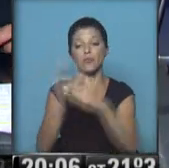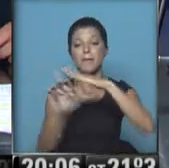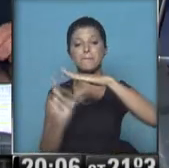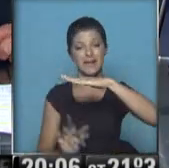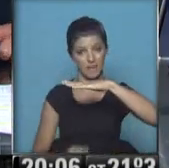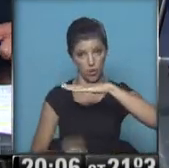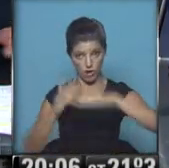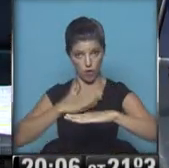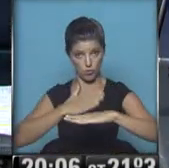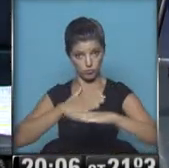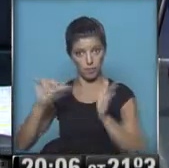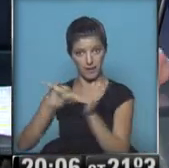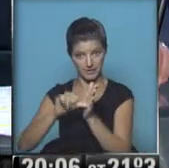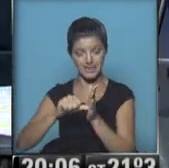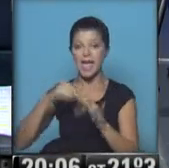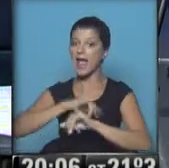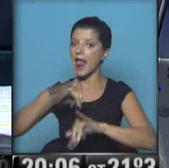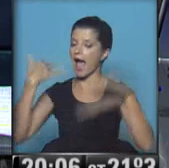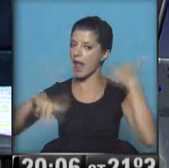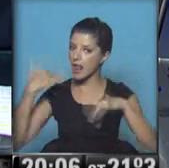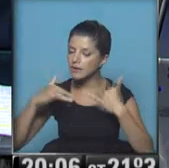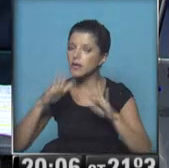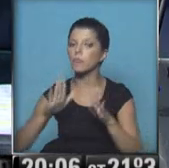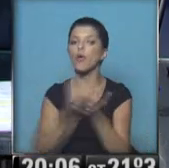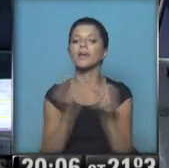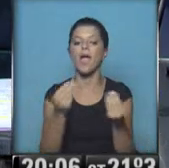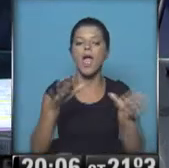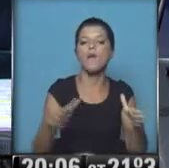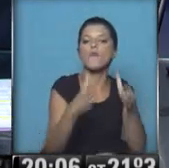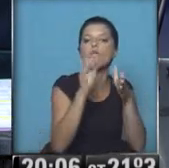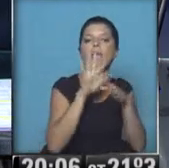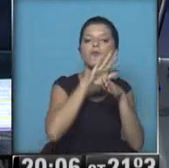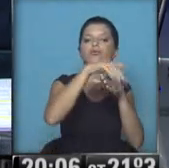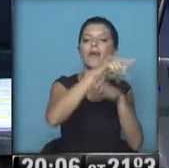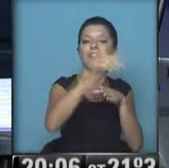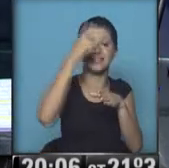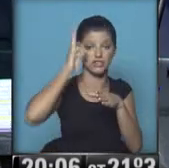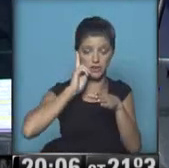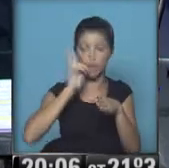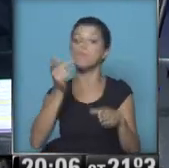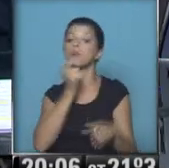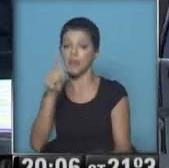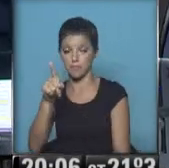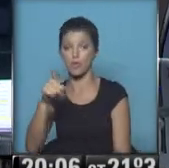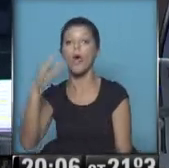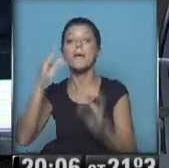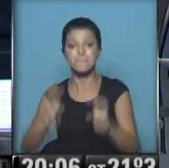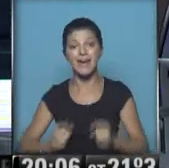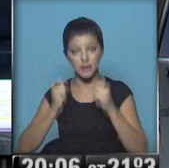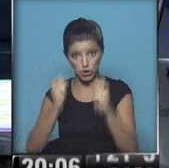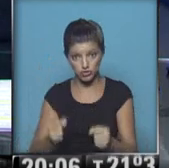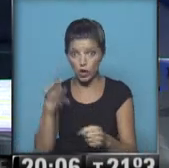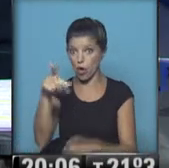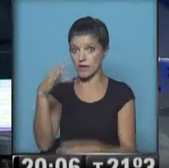Patagonia de nuestro país en alerta como consecuencia de la erupción del volcán chileno. Por ejemplo, en la ciudad de San Carlos de Bariloche no